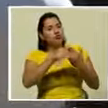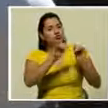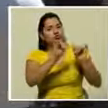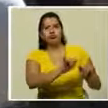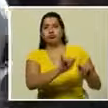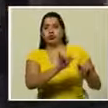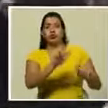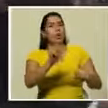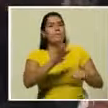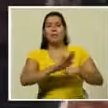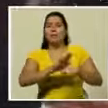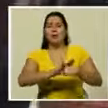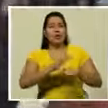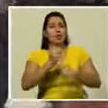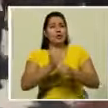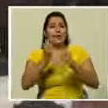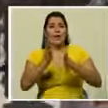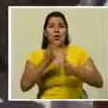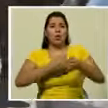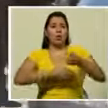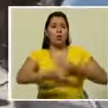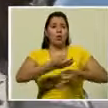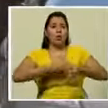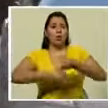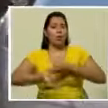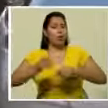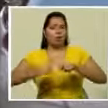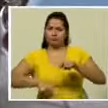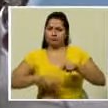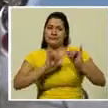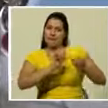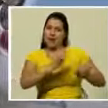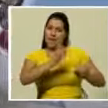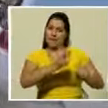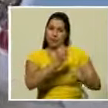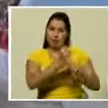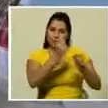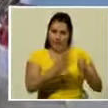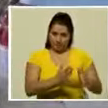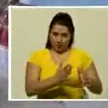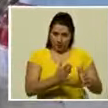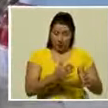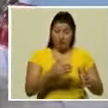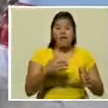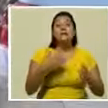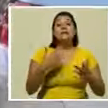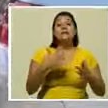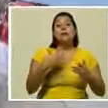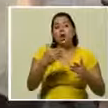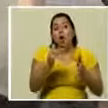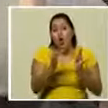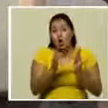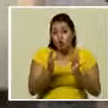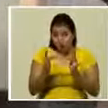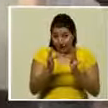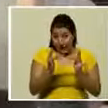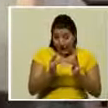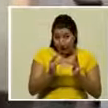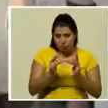grupo de funcionarios para que se mantuvieran aislados. Tras realizar la prueba de detección del virus a otros 3 policías que